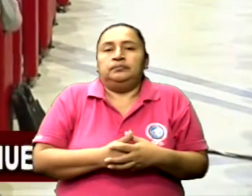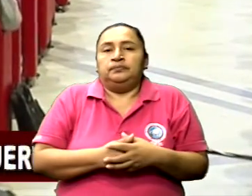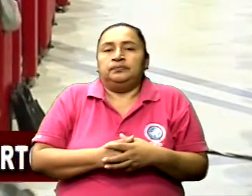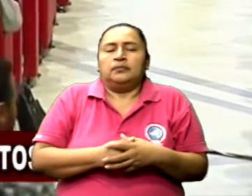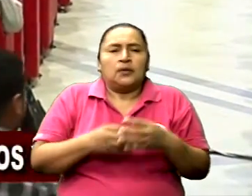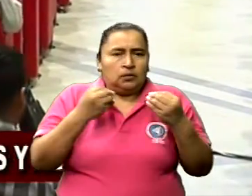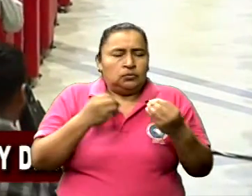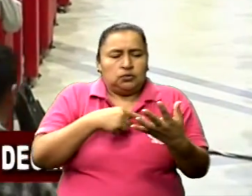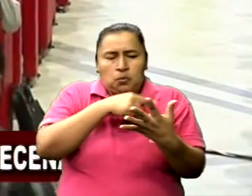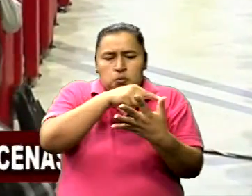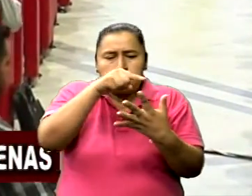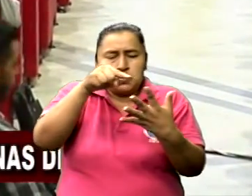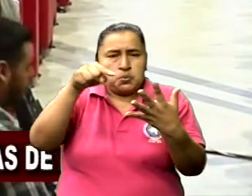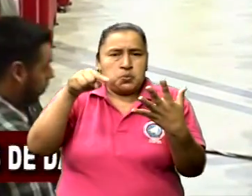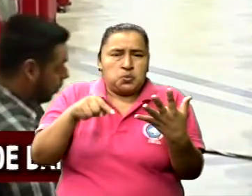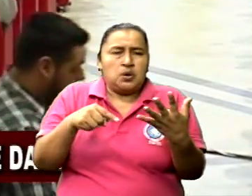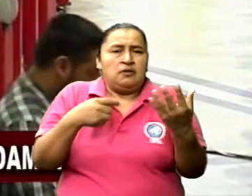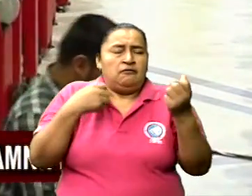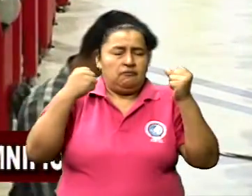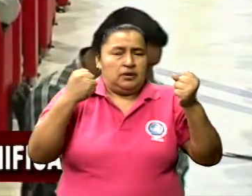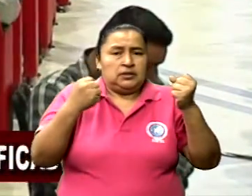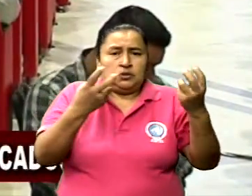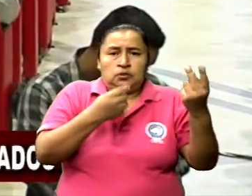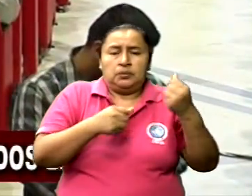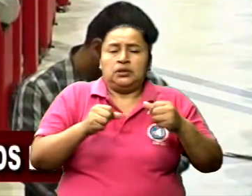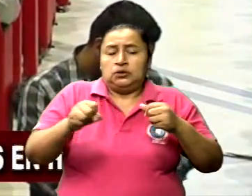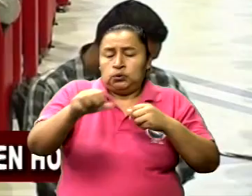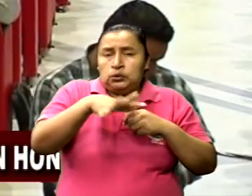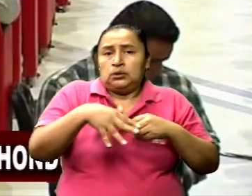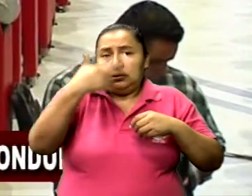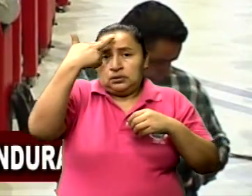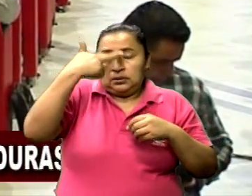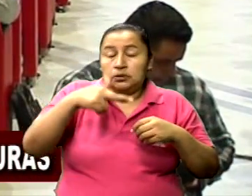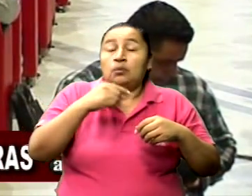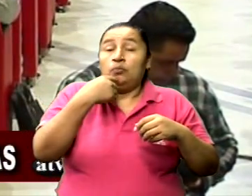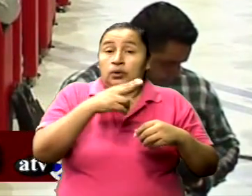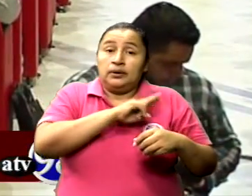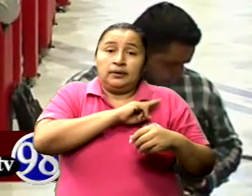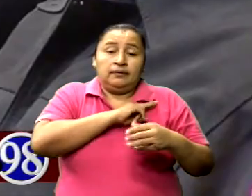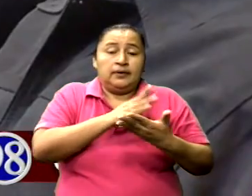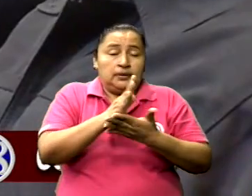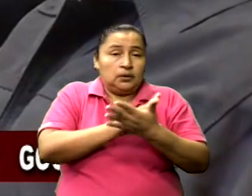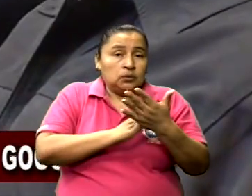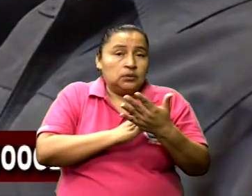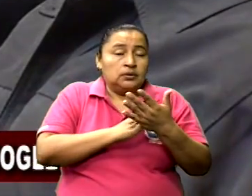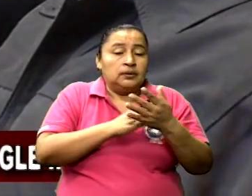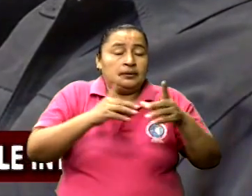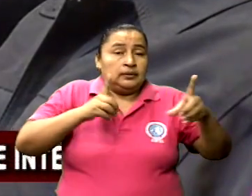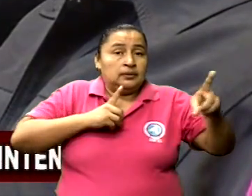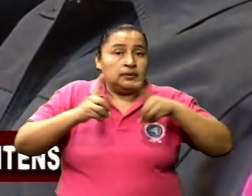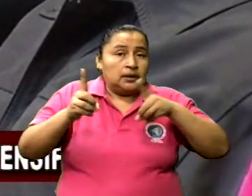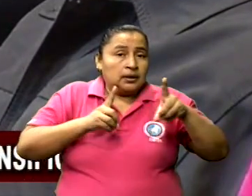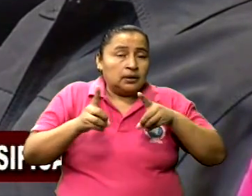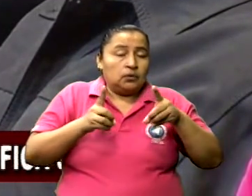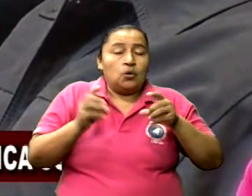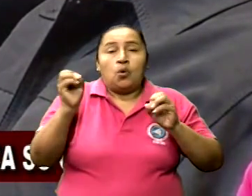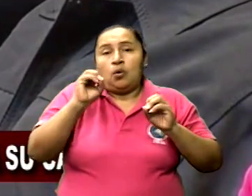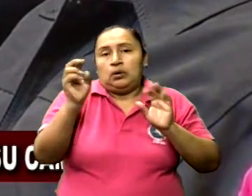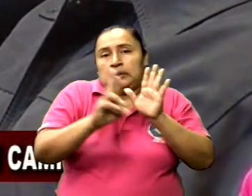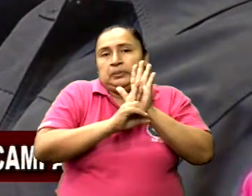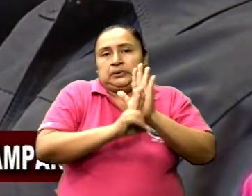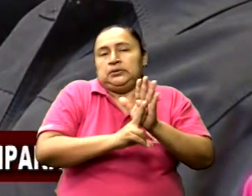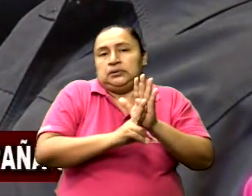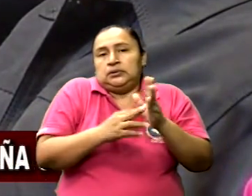Estaban todas las fuerzas económicas, sociales y religiosas también, porque habían delegados de, o representantes